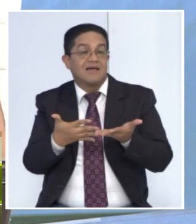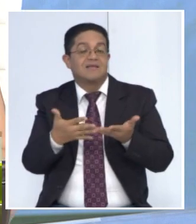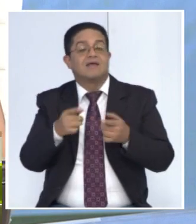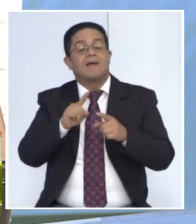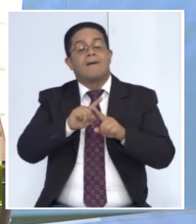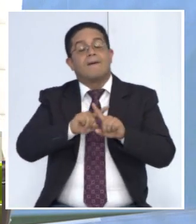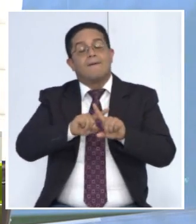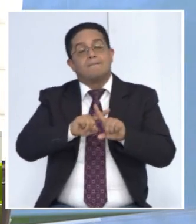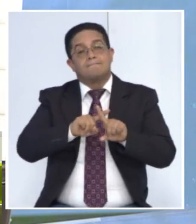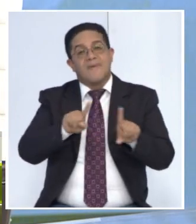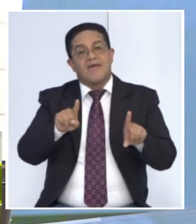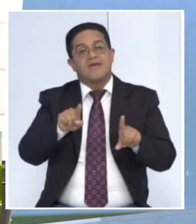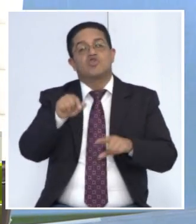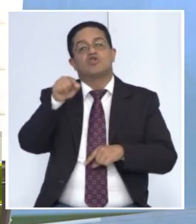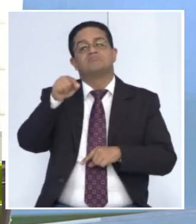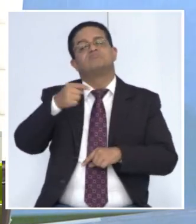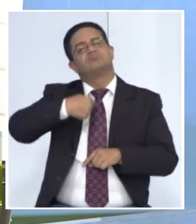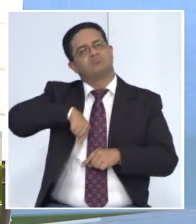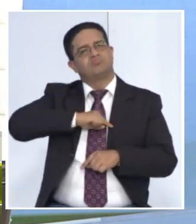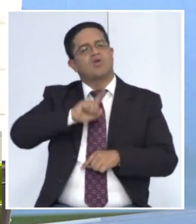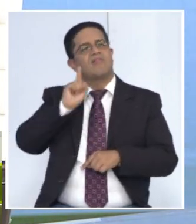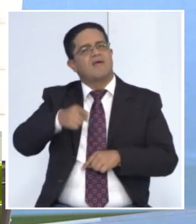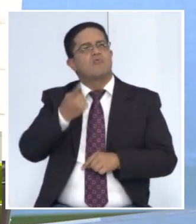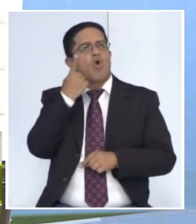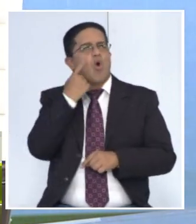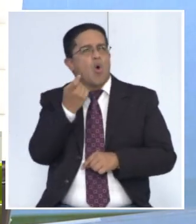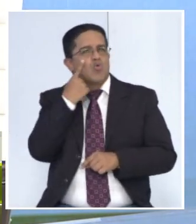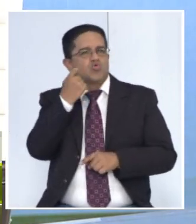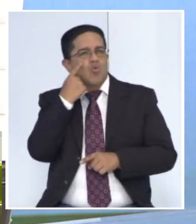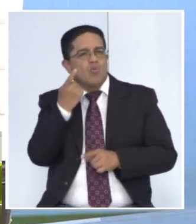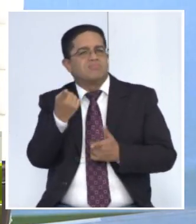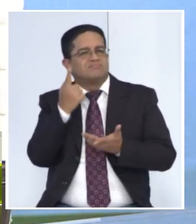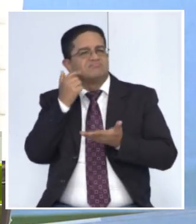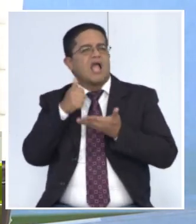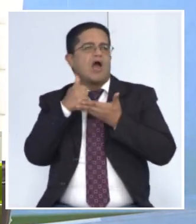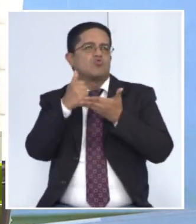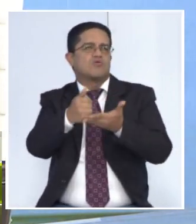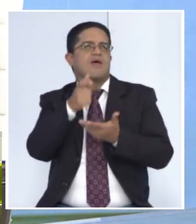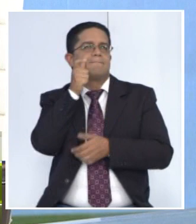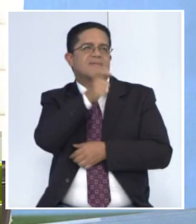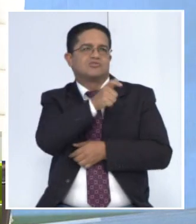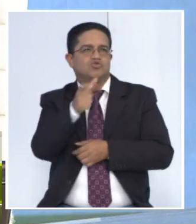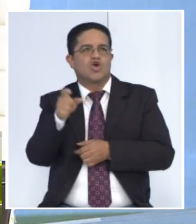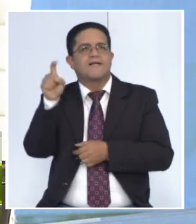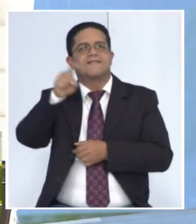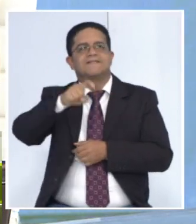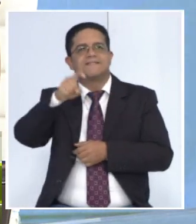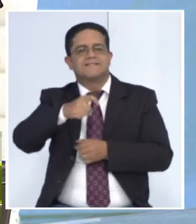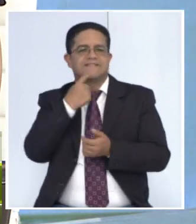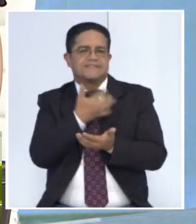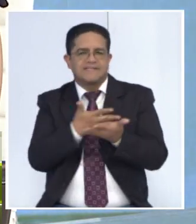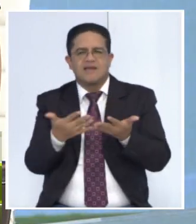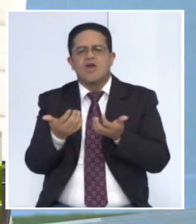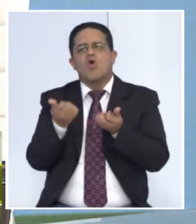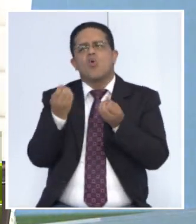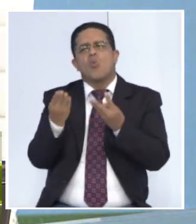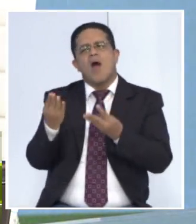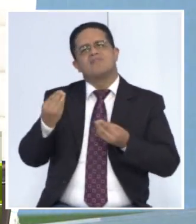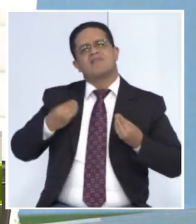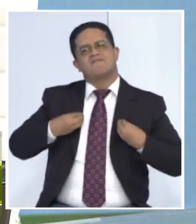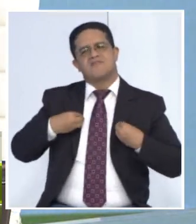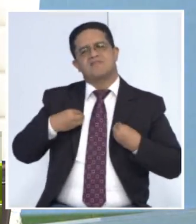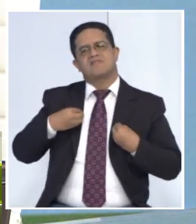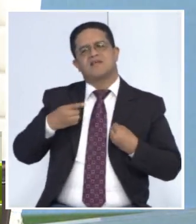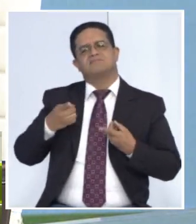deberíamos tener como que esta práctica un poco más arraigada y ayudar a esas personas que lo necesitan. Doctora, ¿cuántas vidas podemos salvar